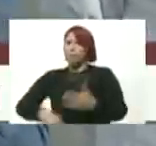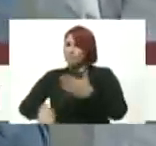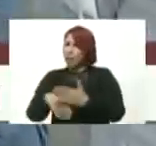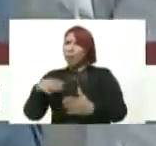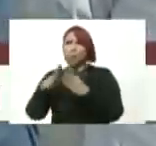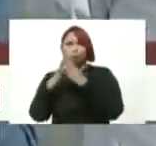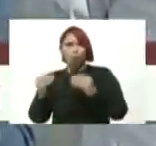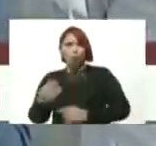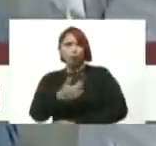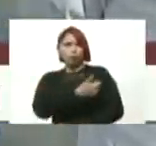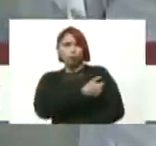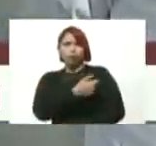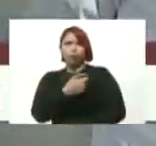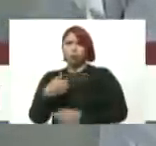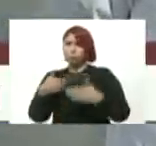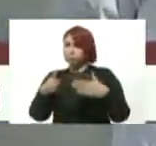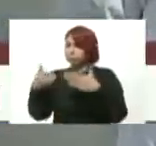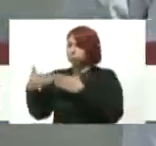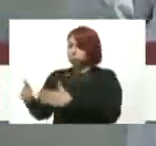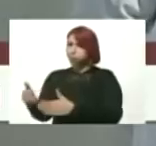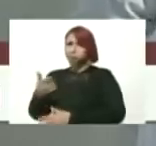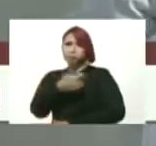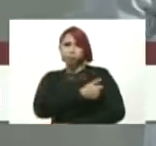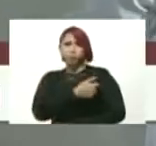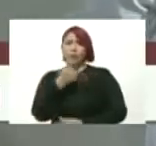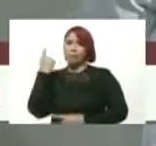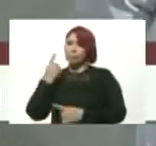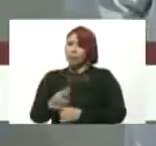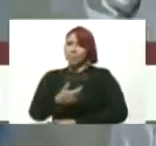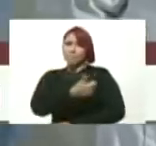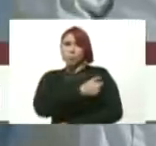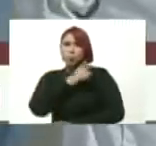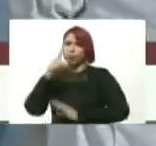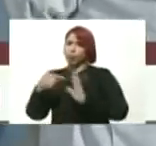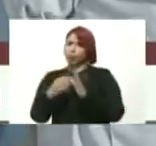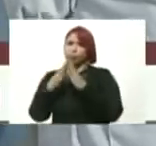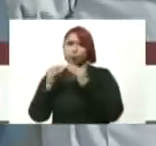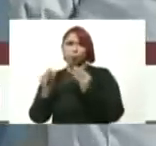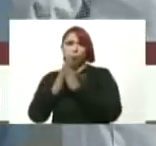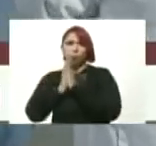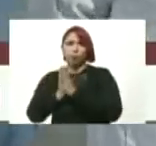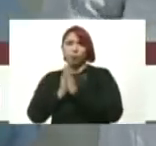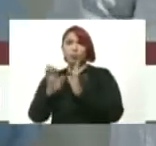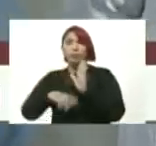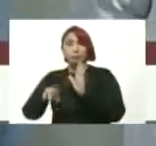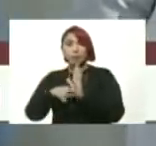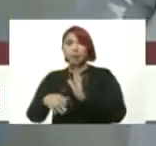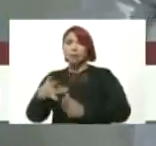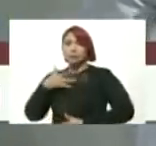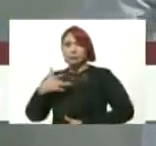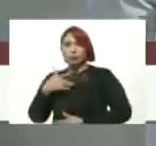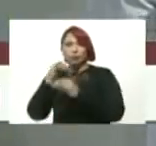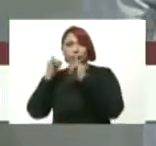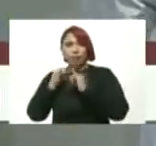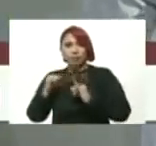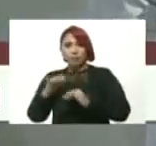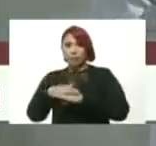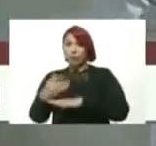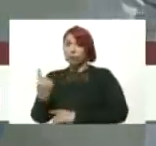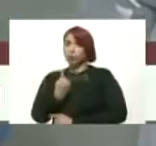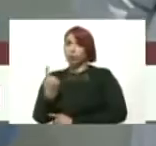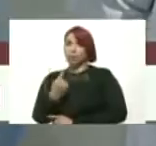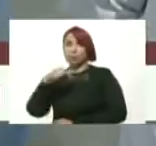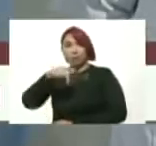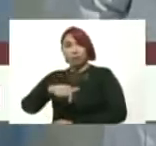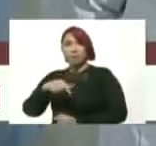ya usted garantizó la vacuna al país vamos a vacunar nos todos y todas yo le repito me siento muy feliz porque no solamente